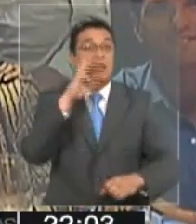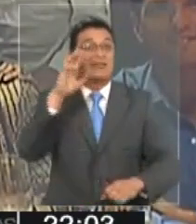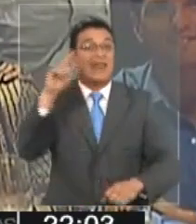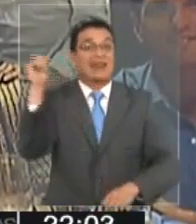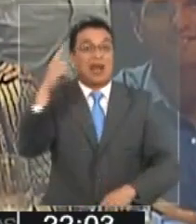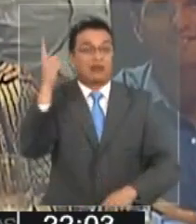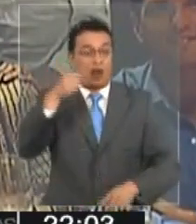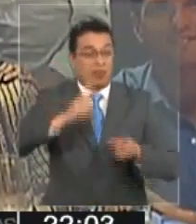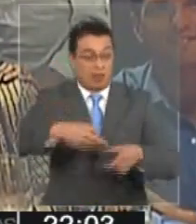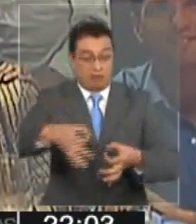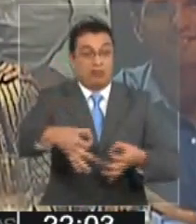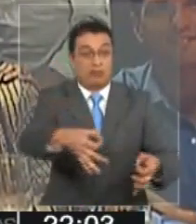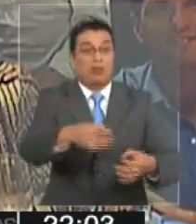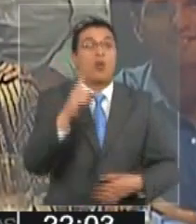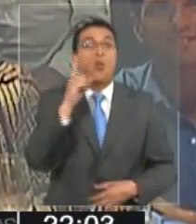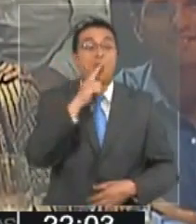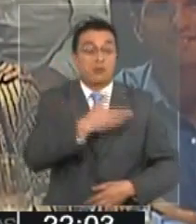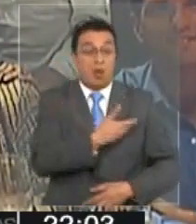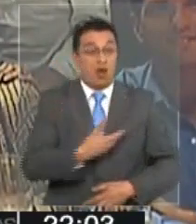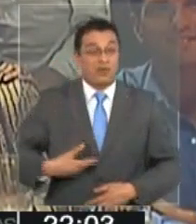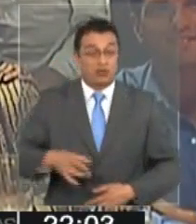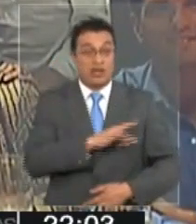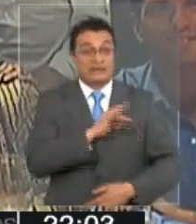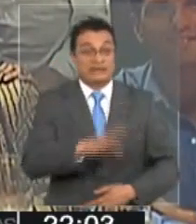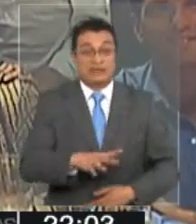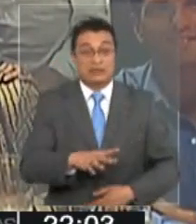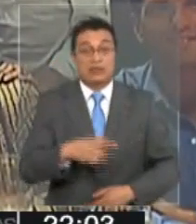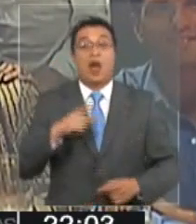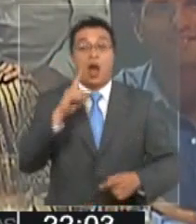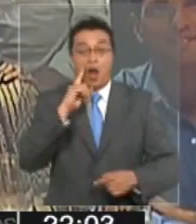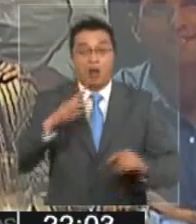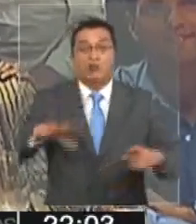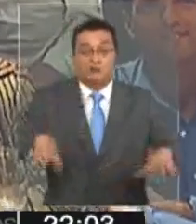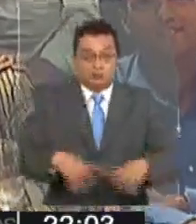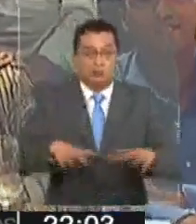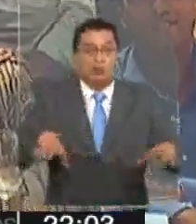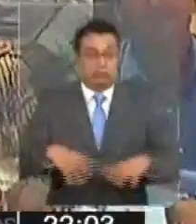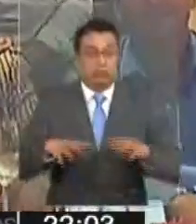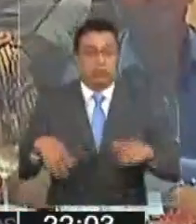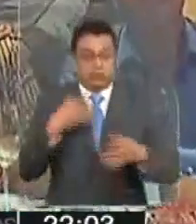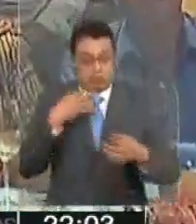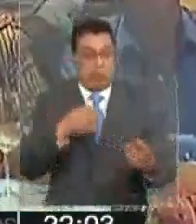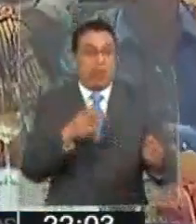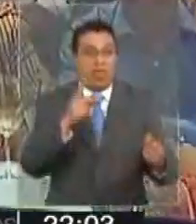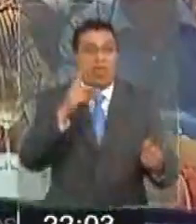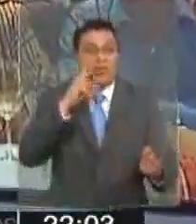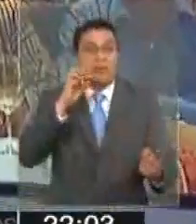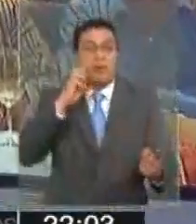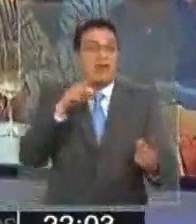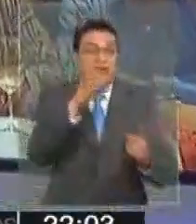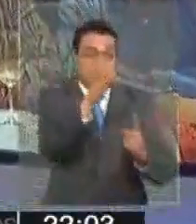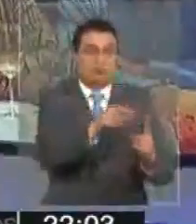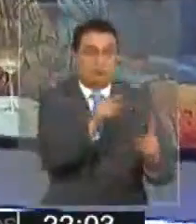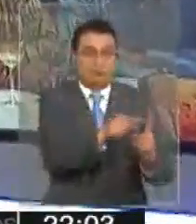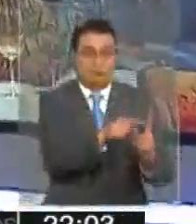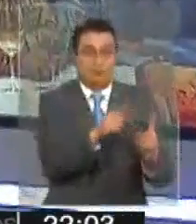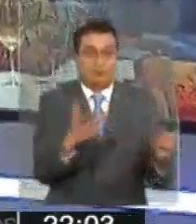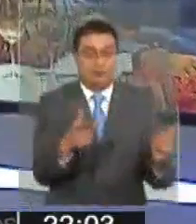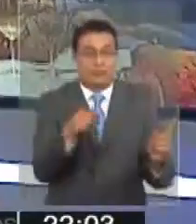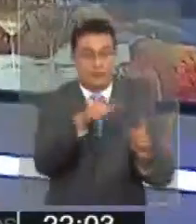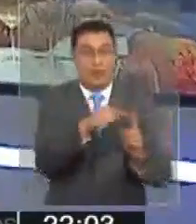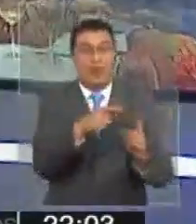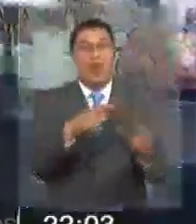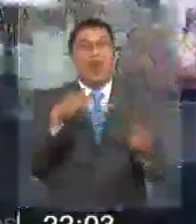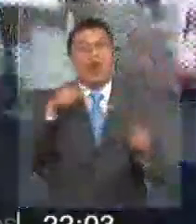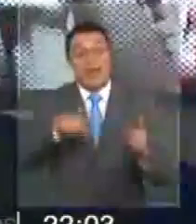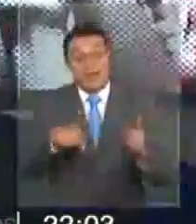internacional. Los últimos gobiernos de Chile han hecho gestiones diplomáticas por la situación judicial de Cardoen. La Cámara de Diputados y el